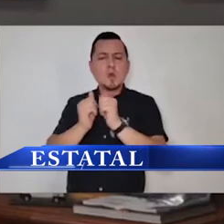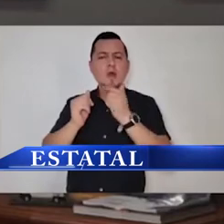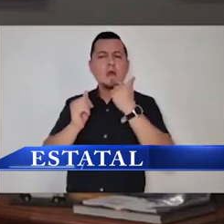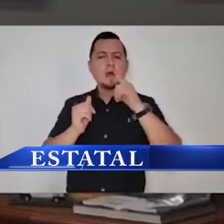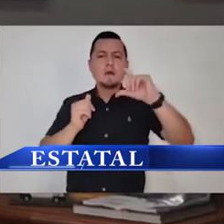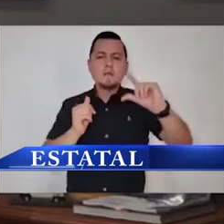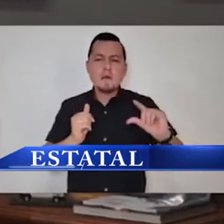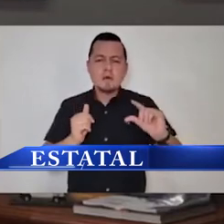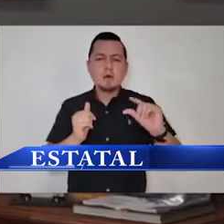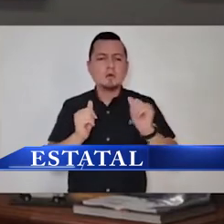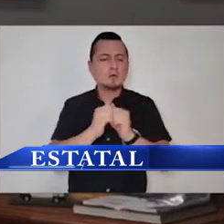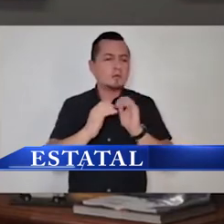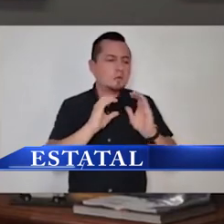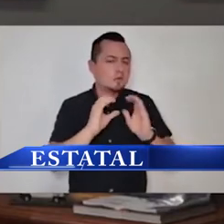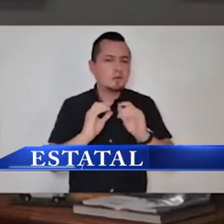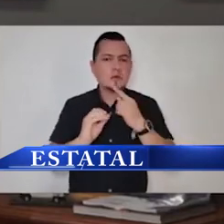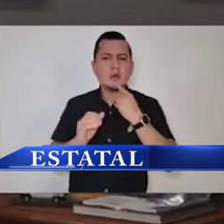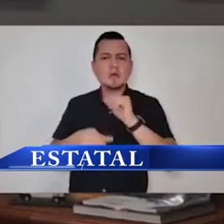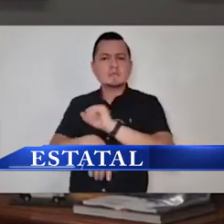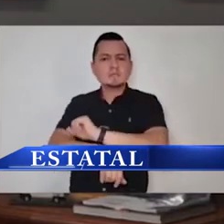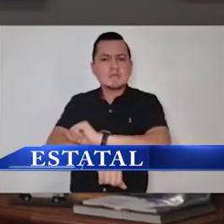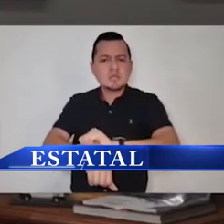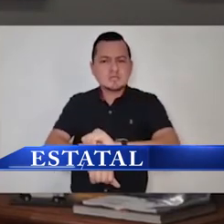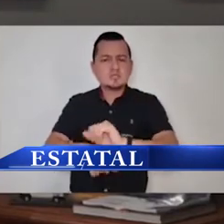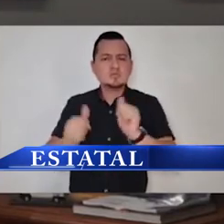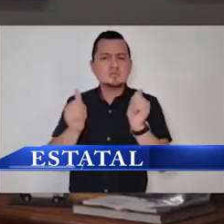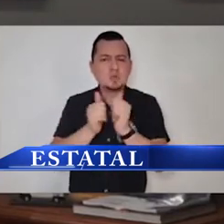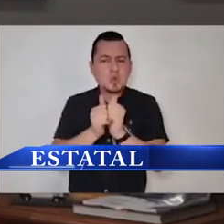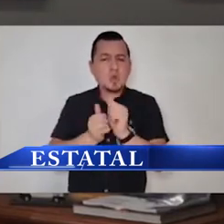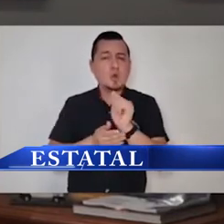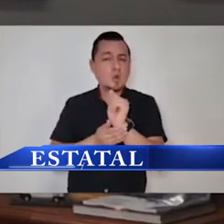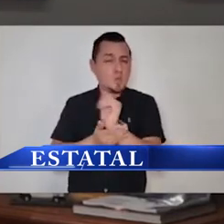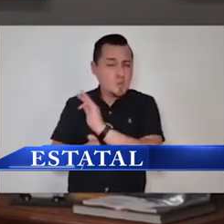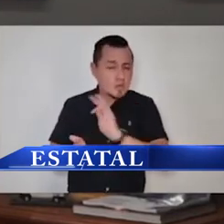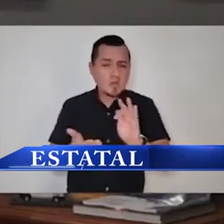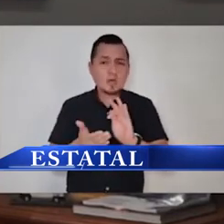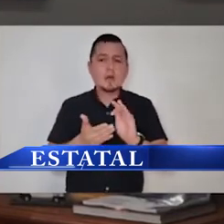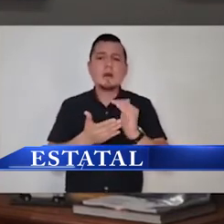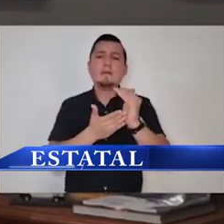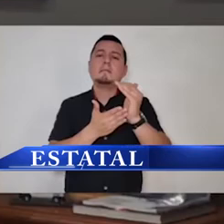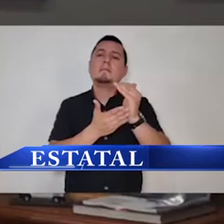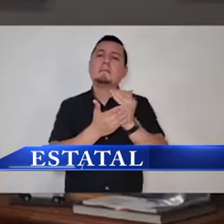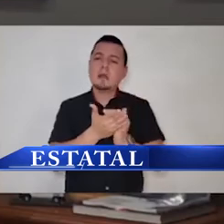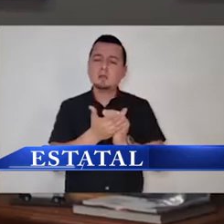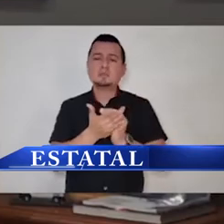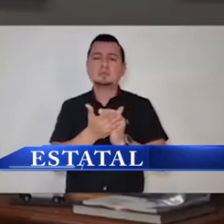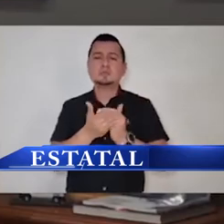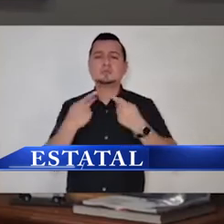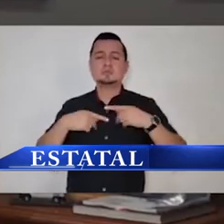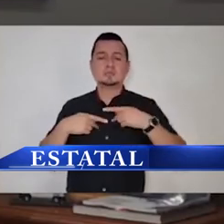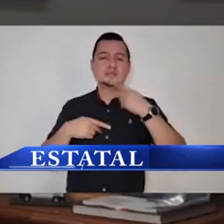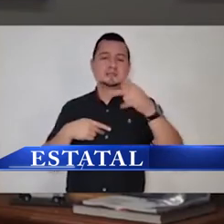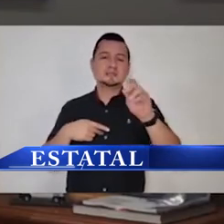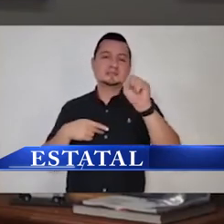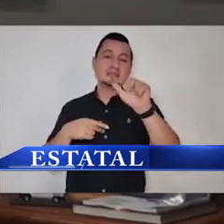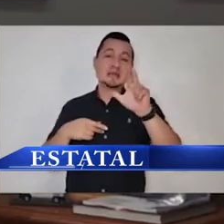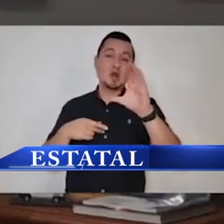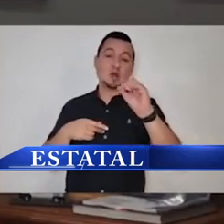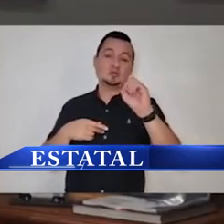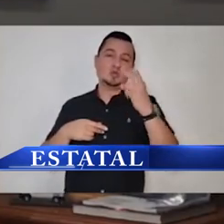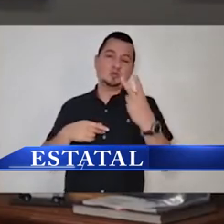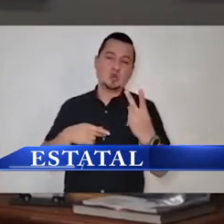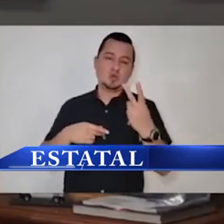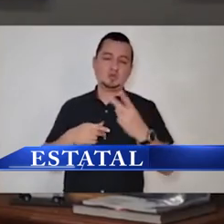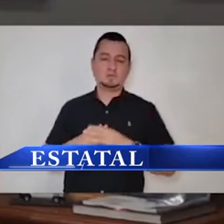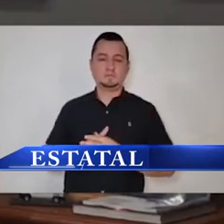virus. Hablemos claro, hablemos bajo. Una medida tan sencilla puede cortar la transmisión